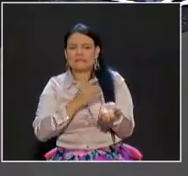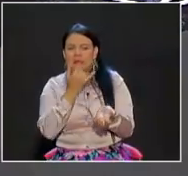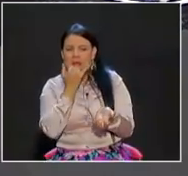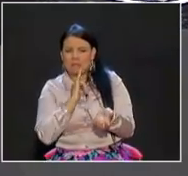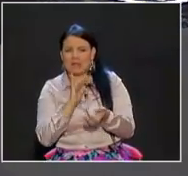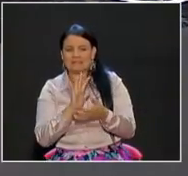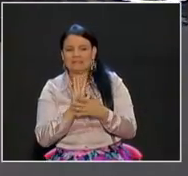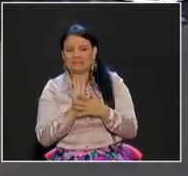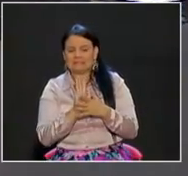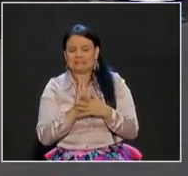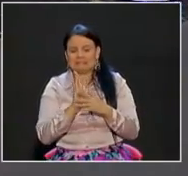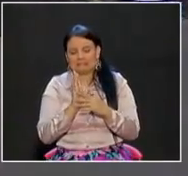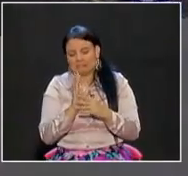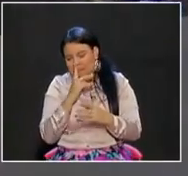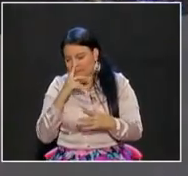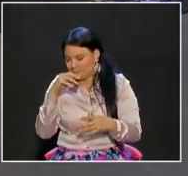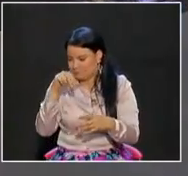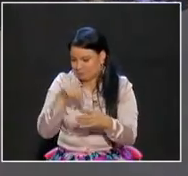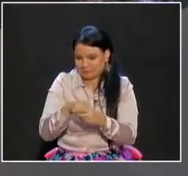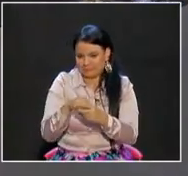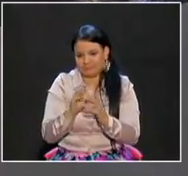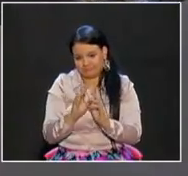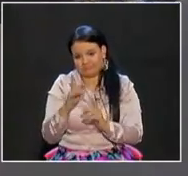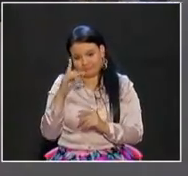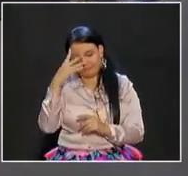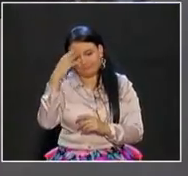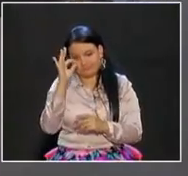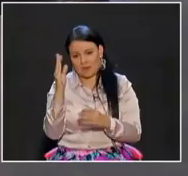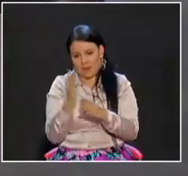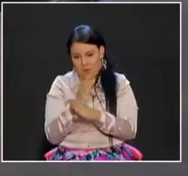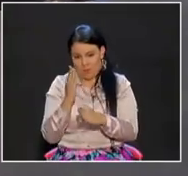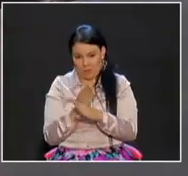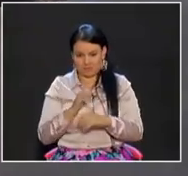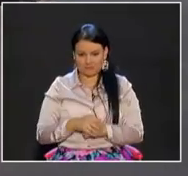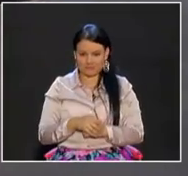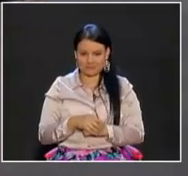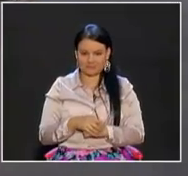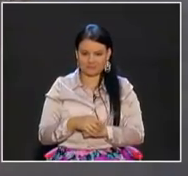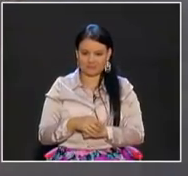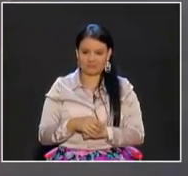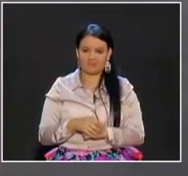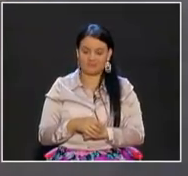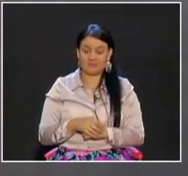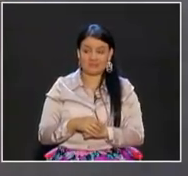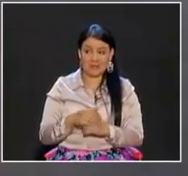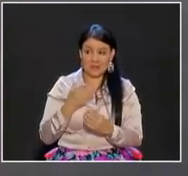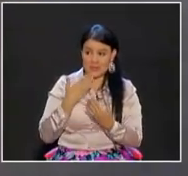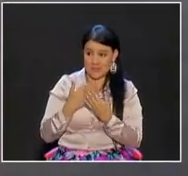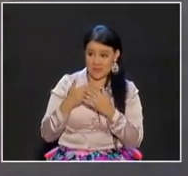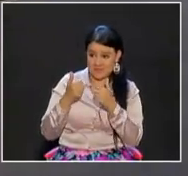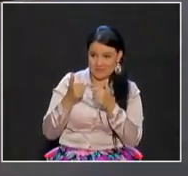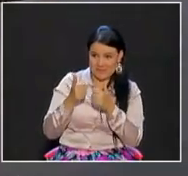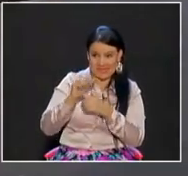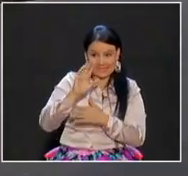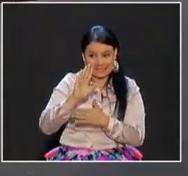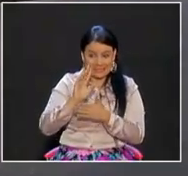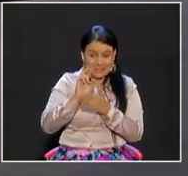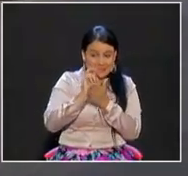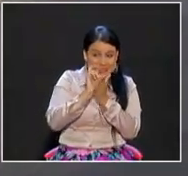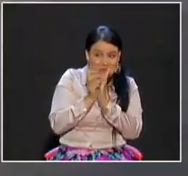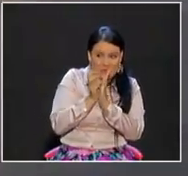problema para gobernar muy bien muchísimas gracias vamos dejando como solamente cinco segundos para el defecto se está muy bien pero tengan en cuenta